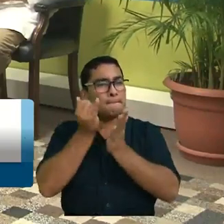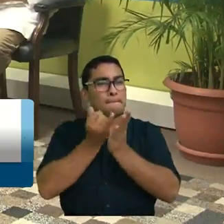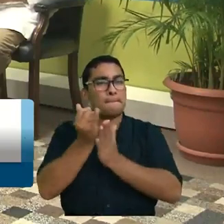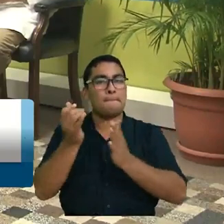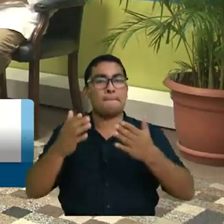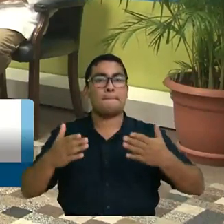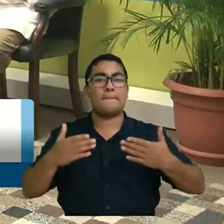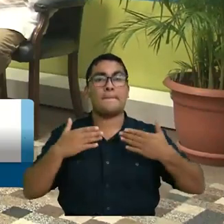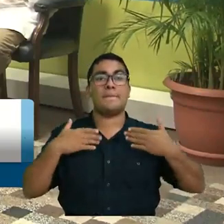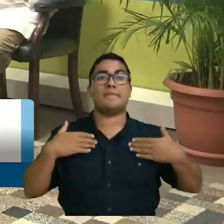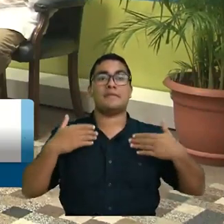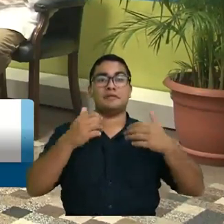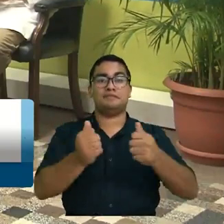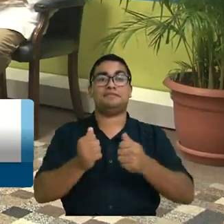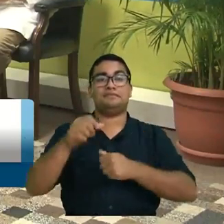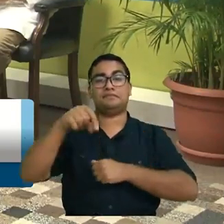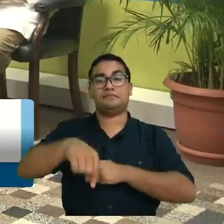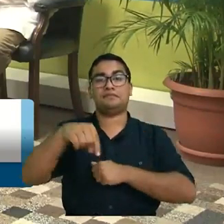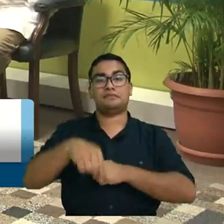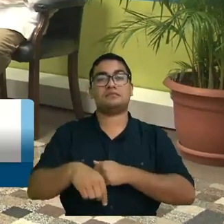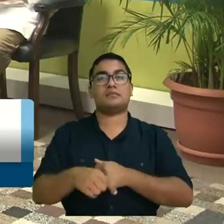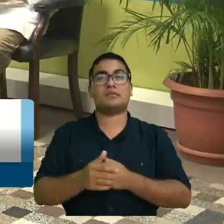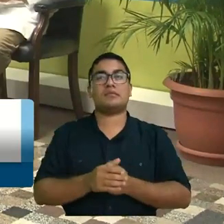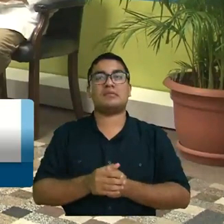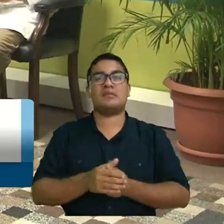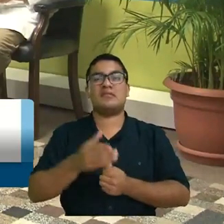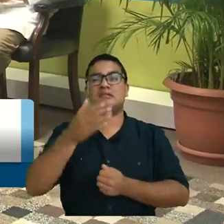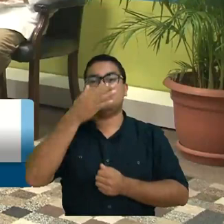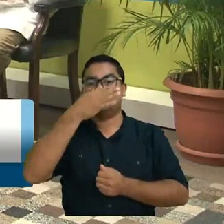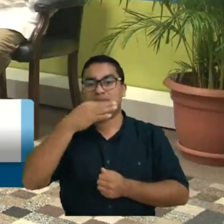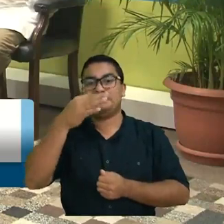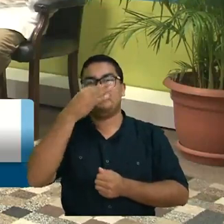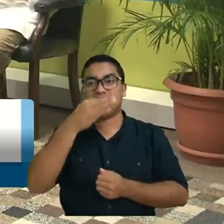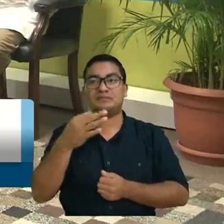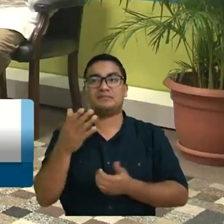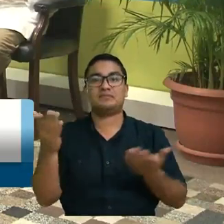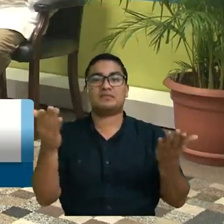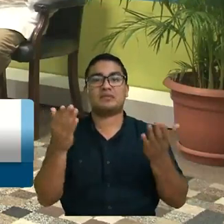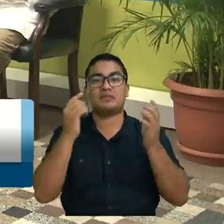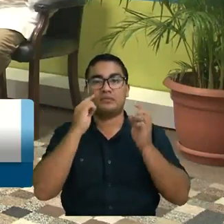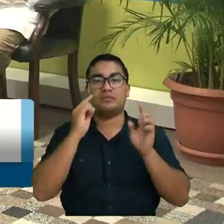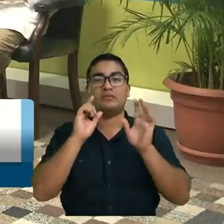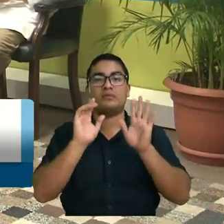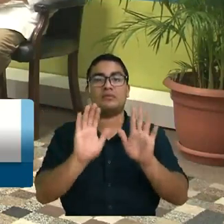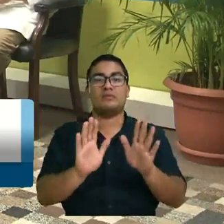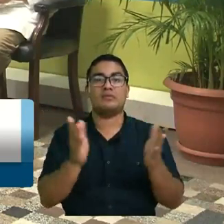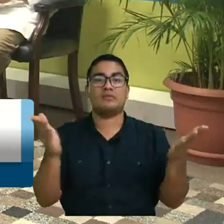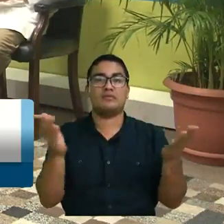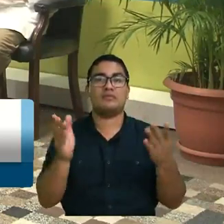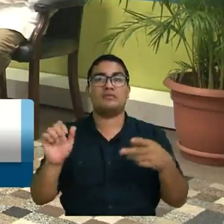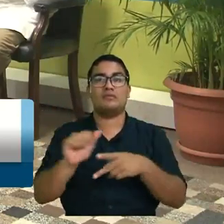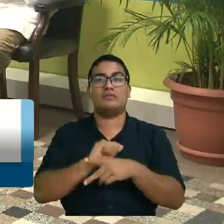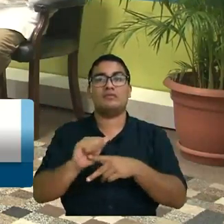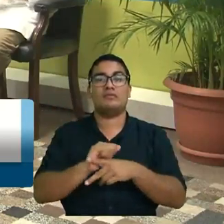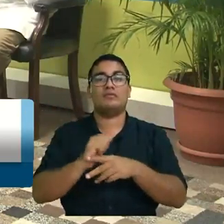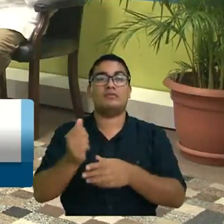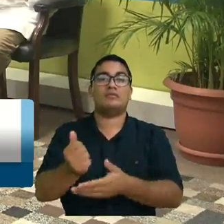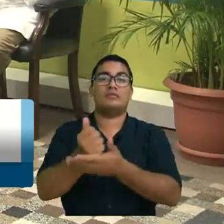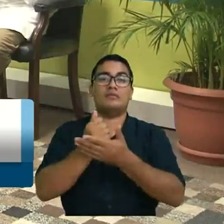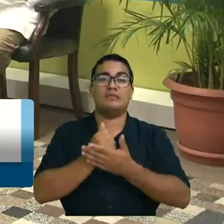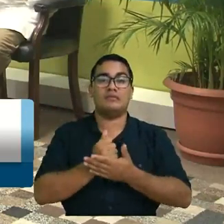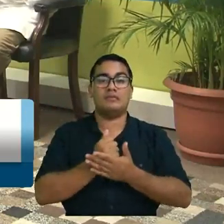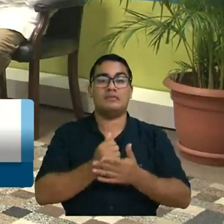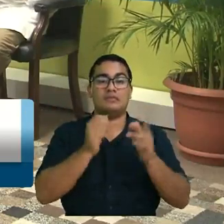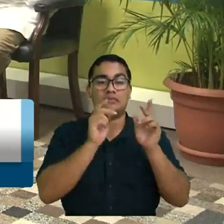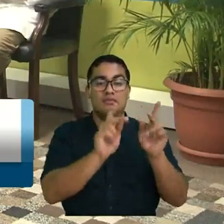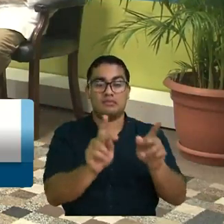población. Uh-huh. Actualmente, esta gripe, las medidas preventivas que se están implementando han ayudado a que la